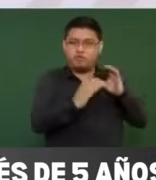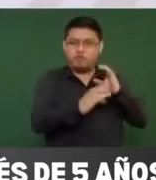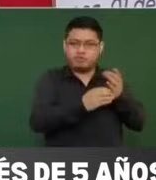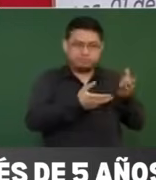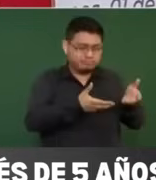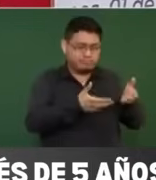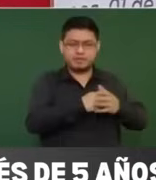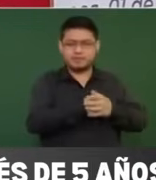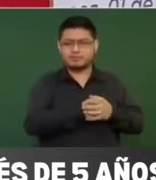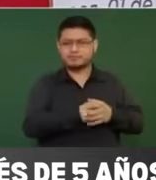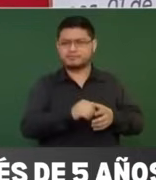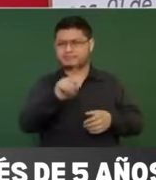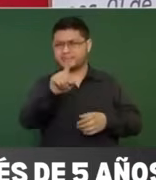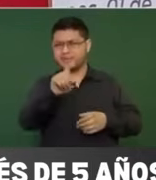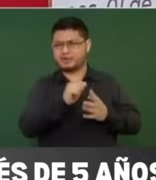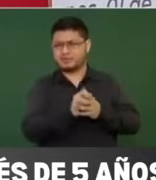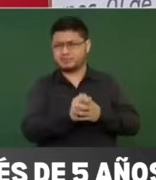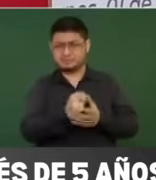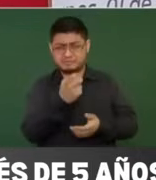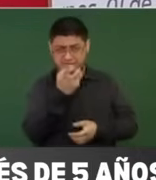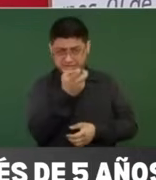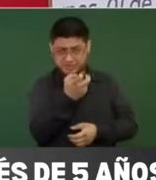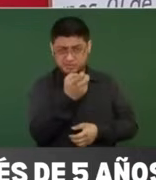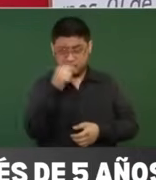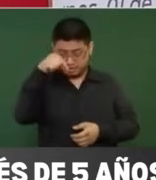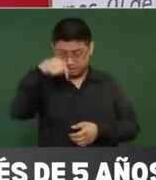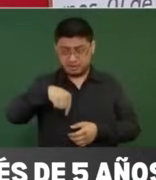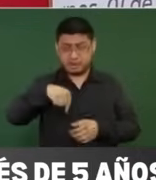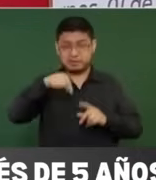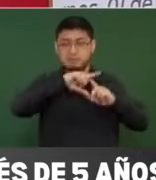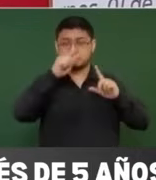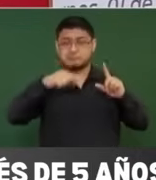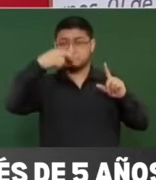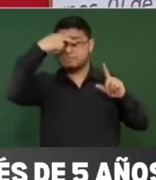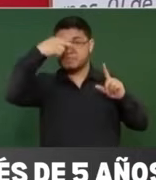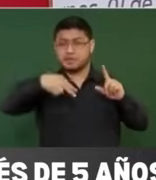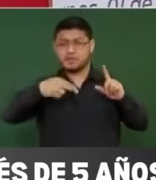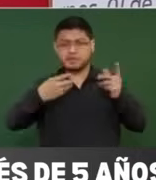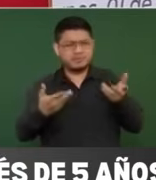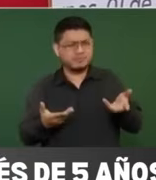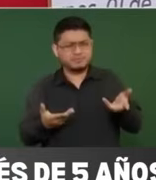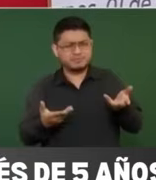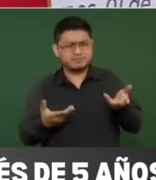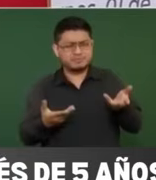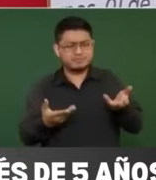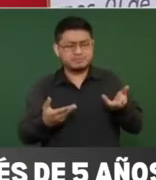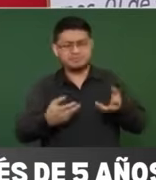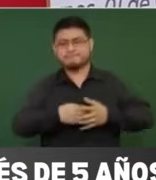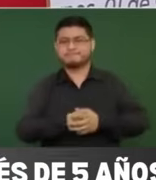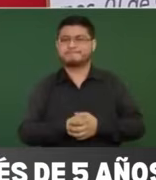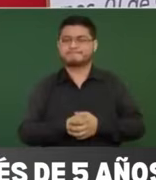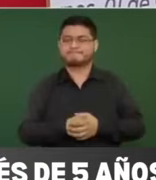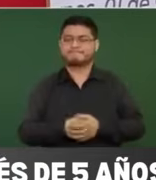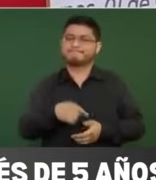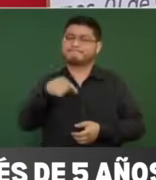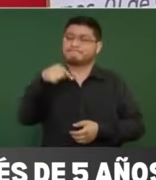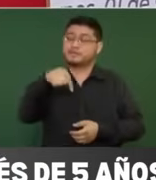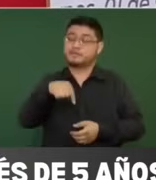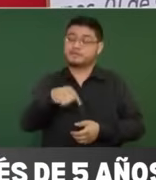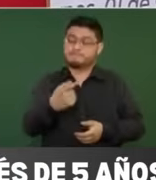todo en nuestro país, porque aquí,